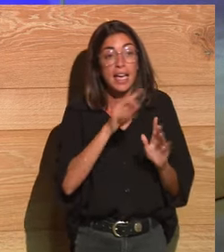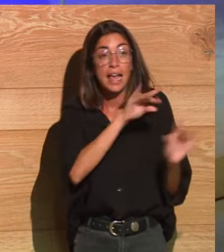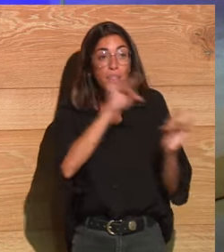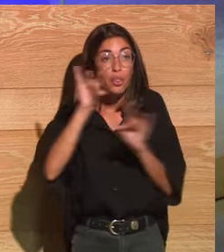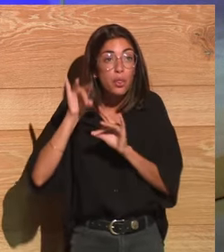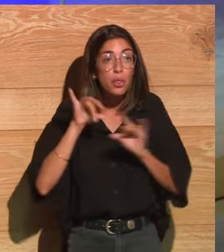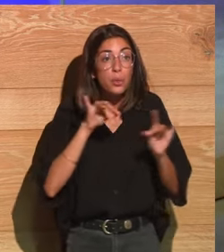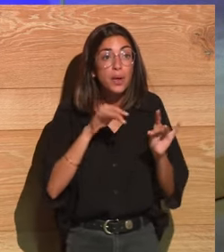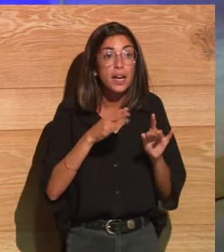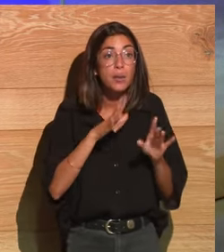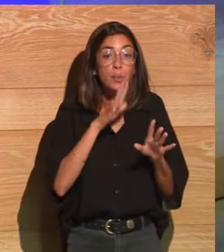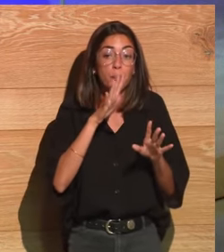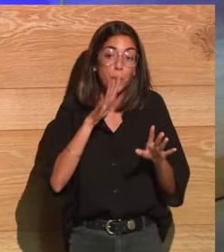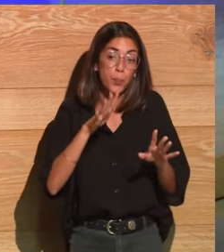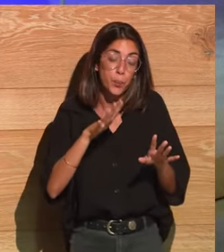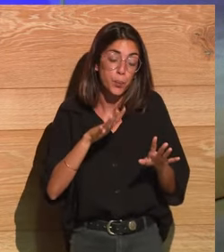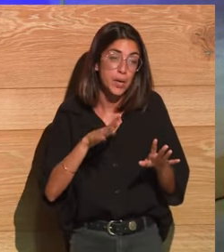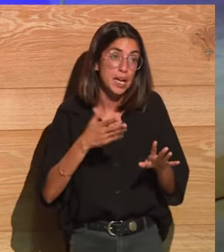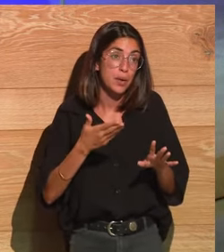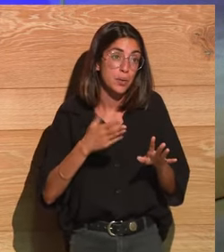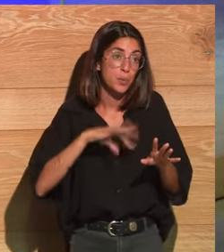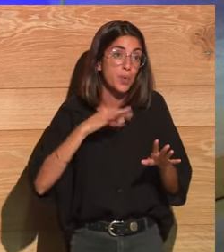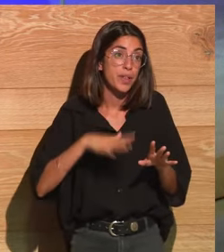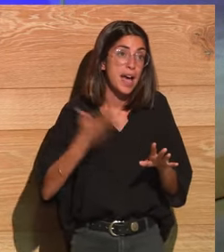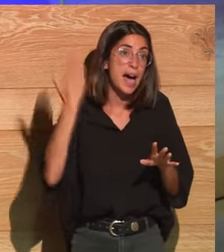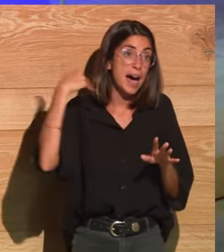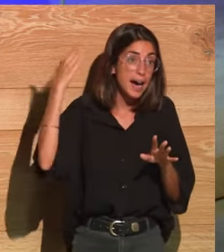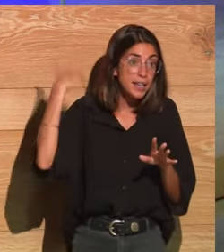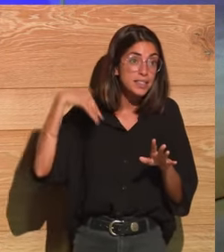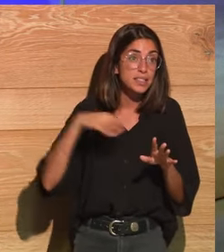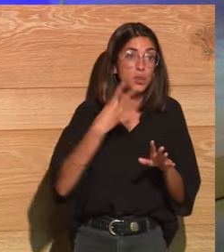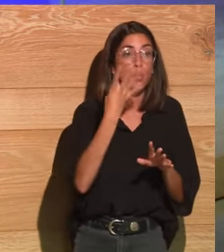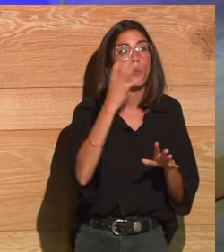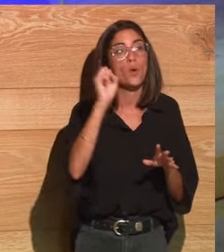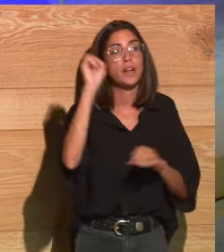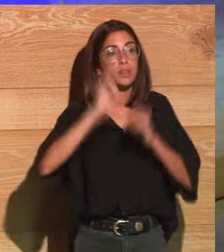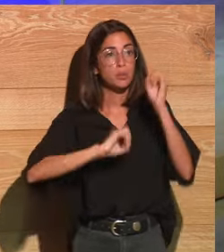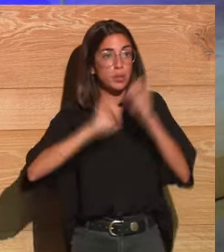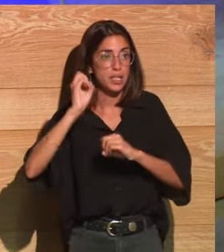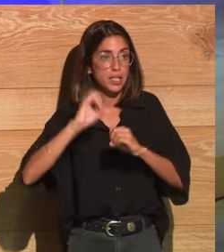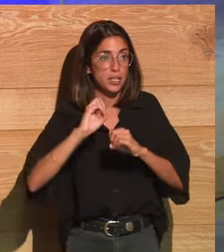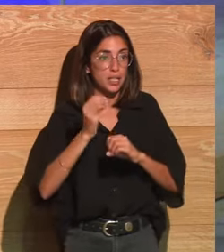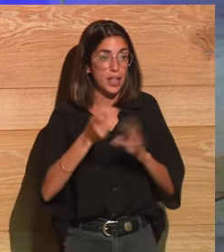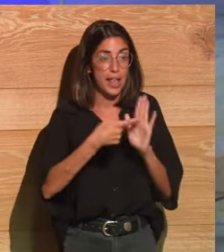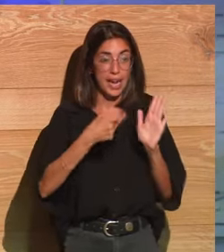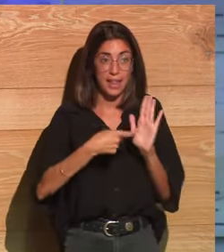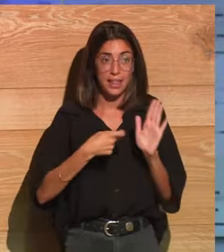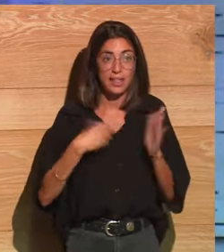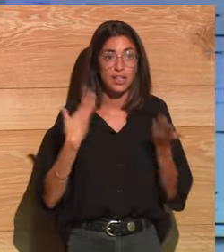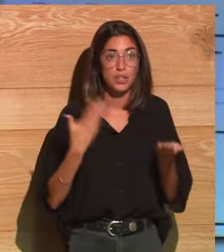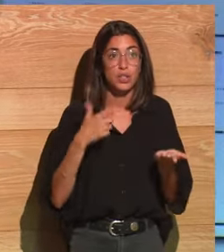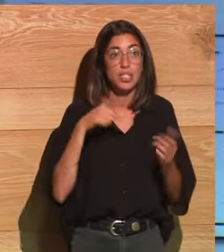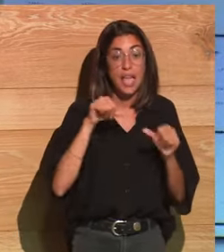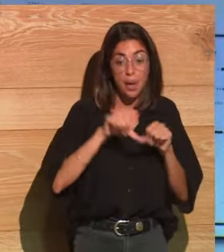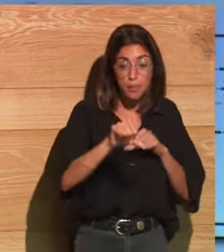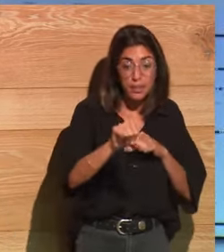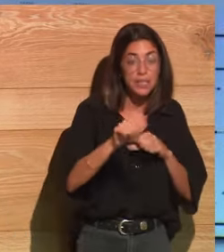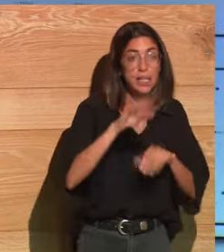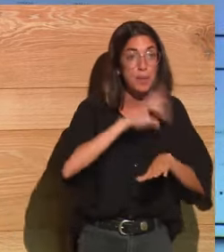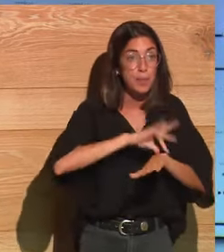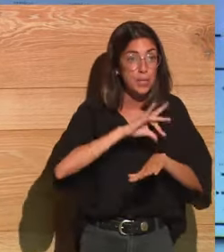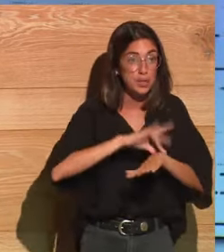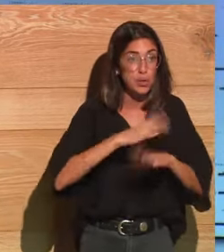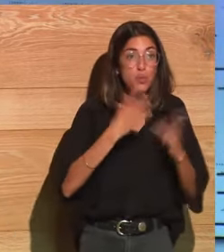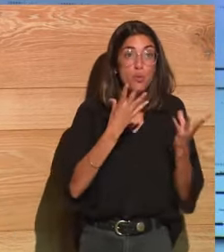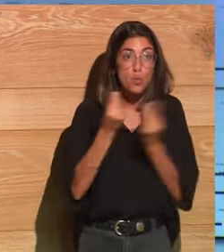que nosotros a lo mejor en sociedades industrializadas llega a componer el 40% de la dieta. Bueno, pues eso es un exceso. Y de ahí muchas de las grandes patologías que tenemos a